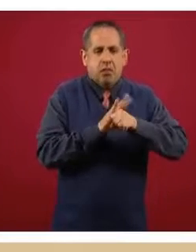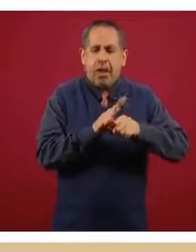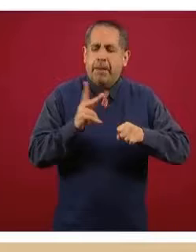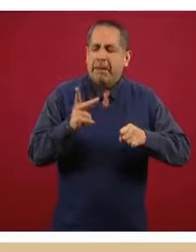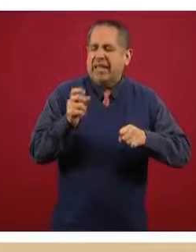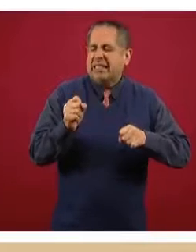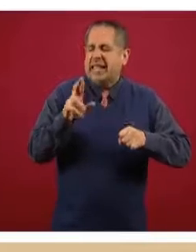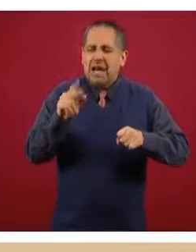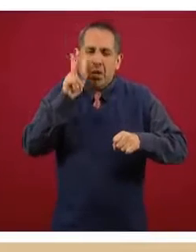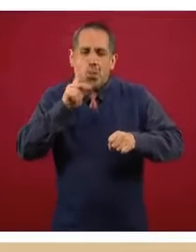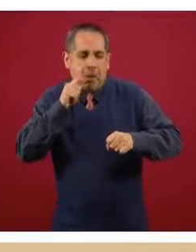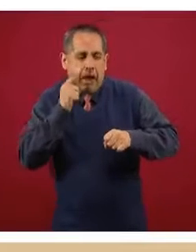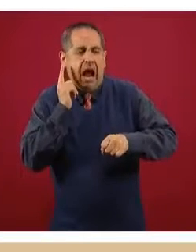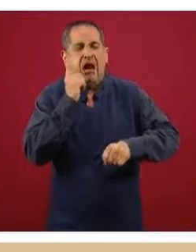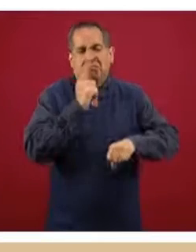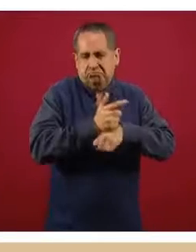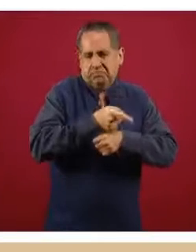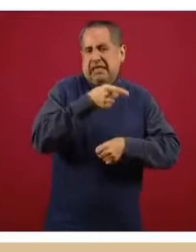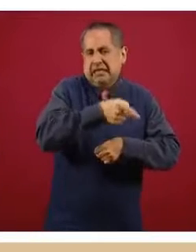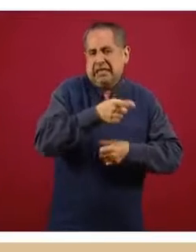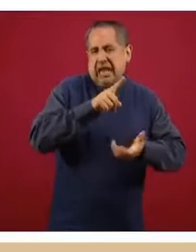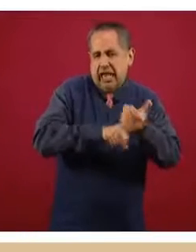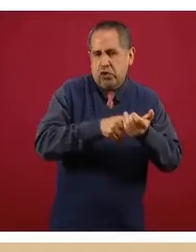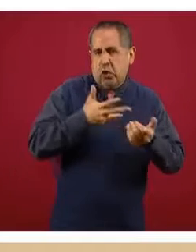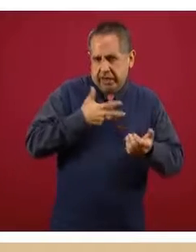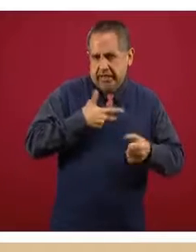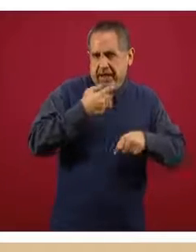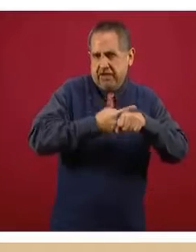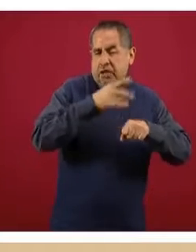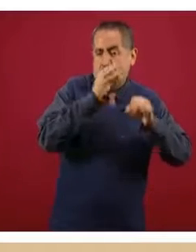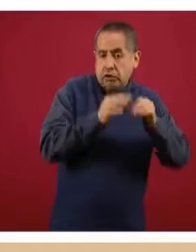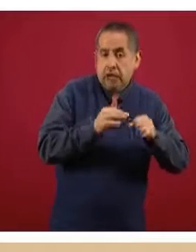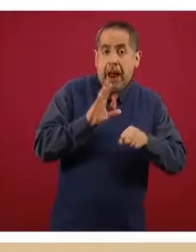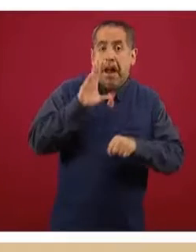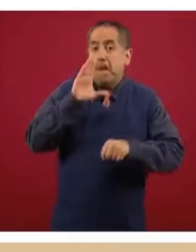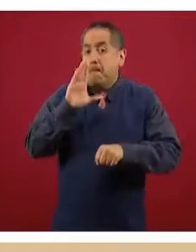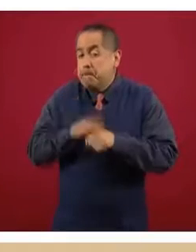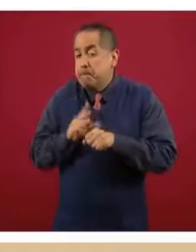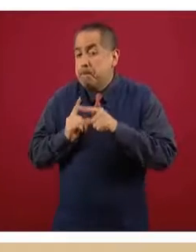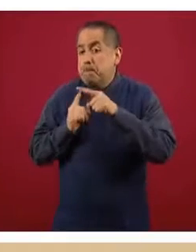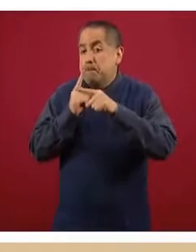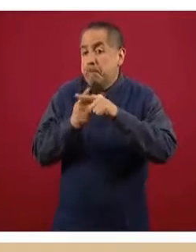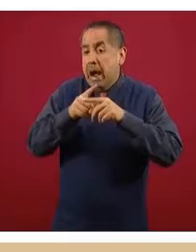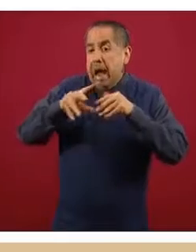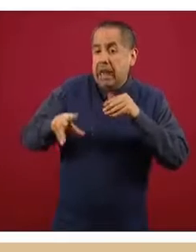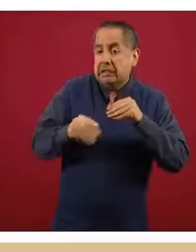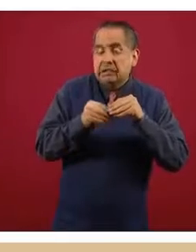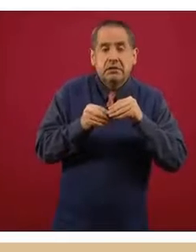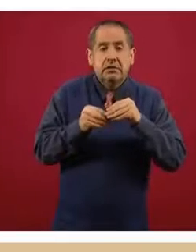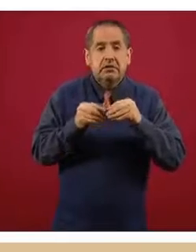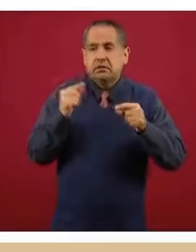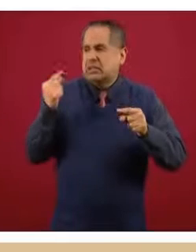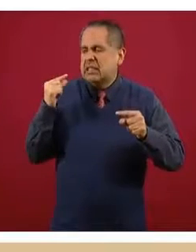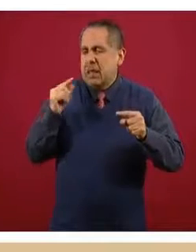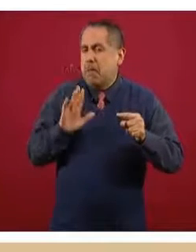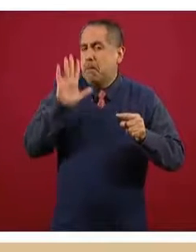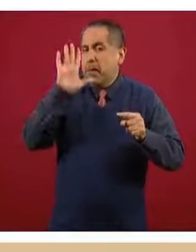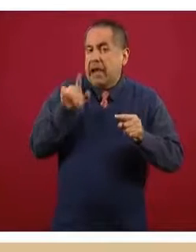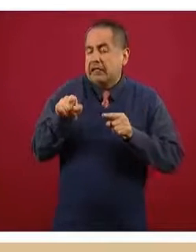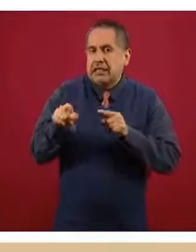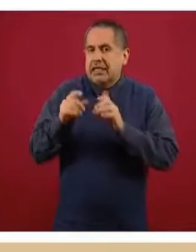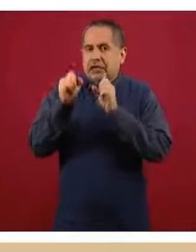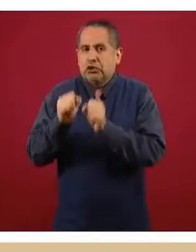SARS-CoV-2 positivo. Todos estos casos confirmados los vamos a sumar a los casos que aún son